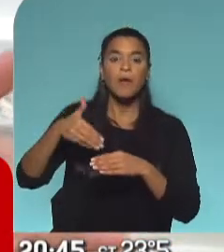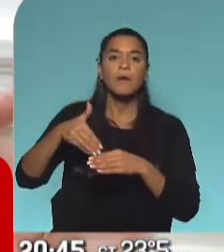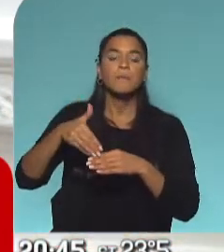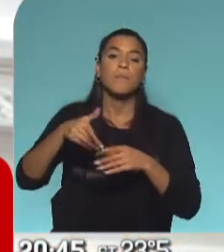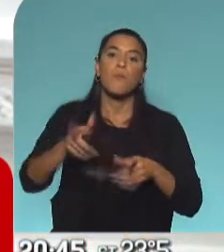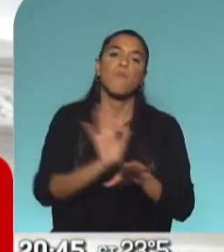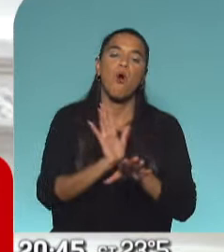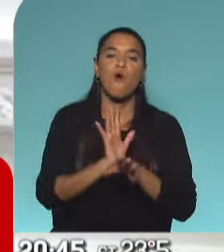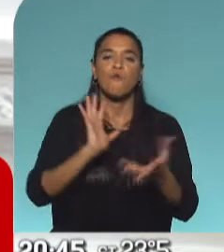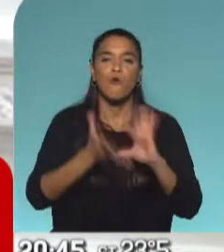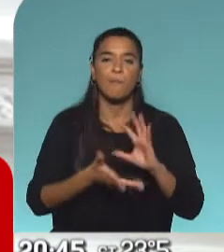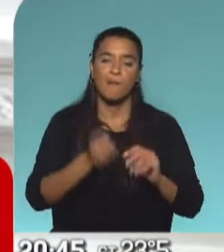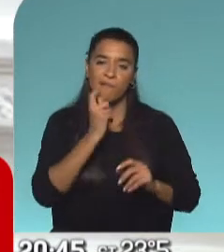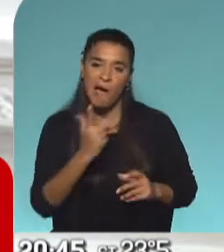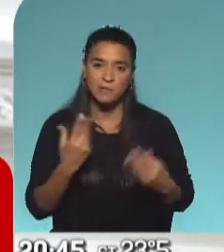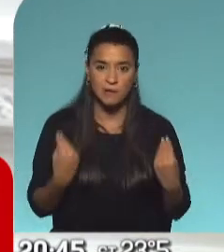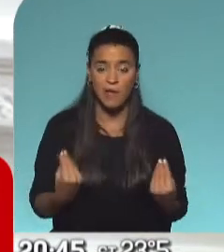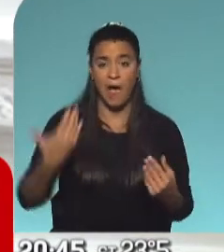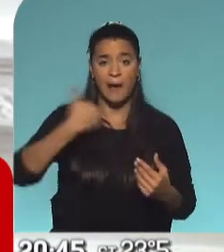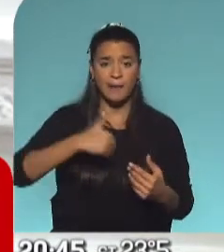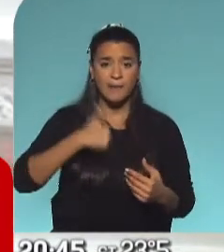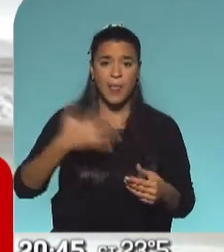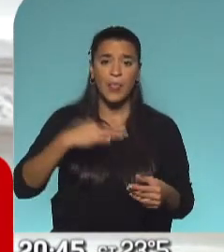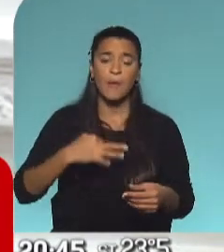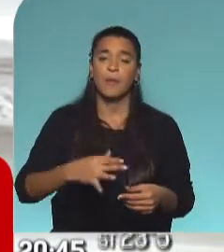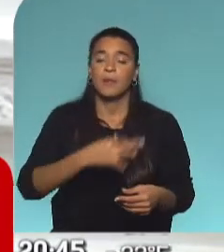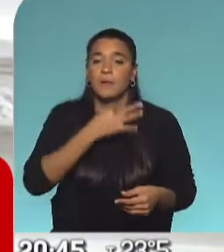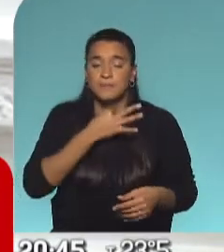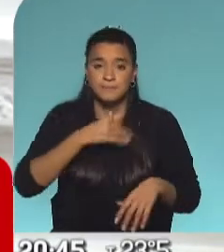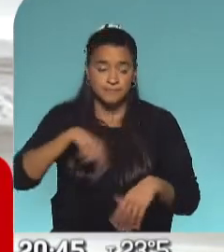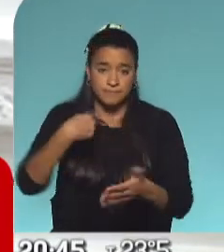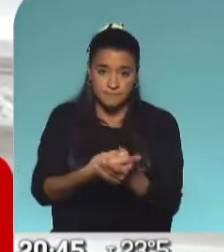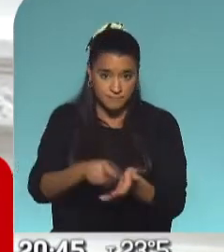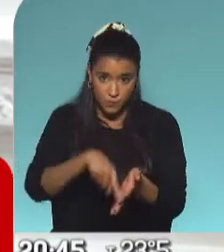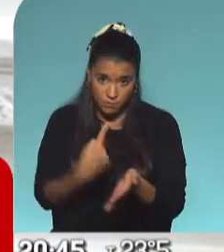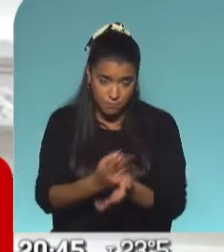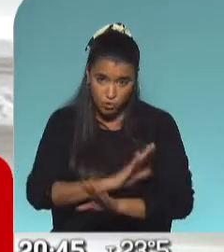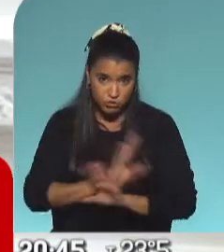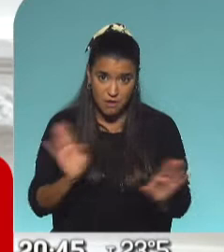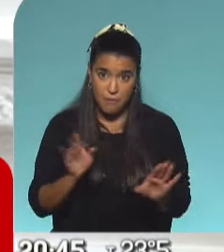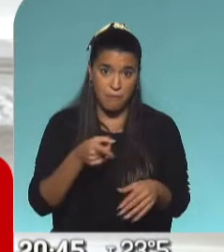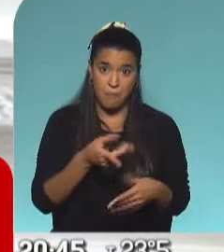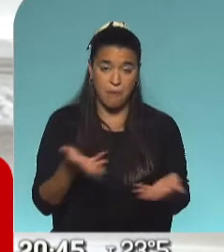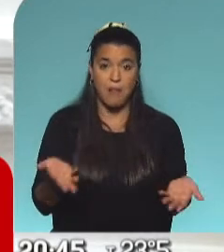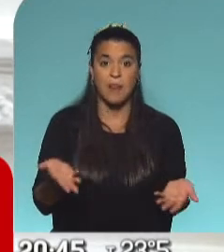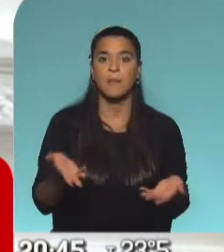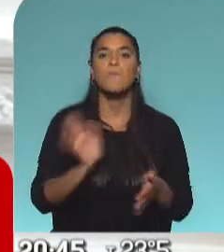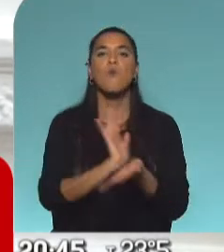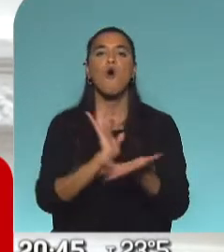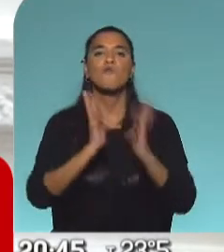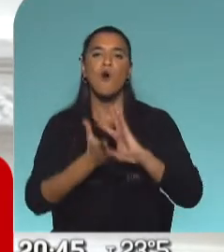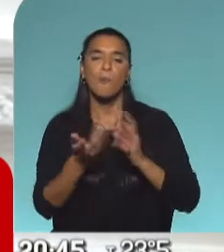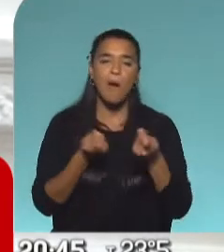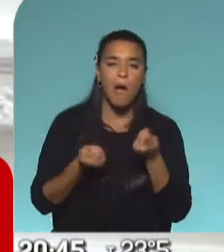salidas fáciles, salidas donde la Argentina se tenía que comprometer a cosas que no iba a poder cumplir y fundamentalmente salidas que tenían que